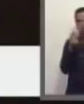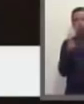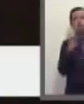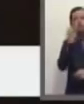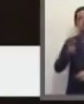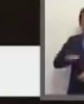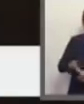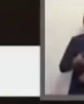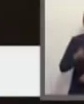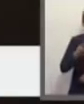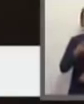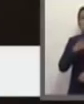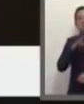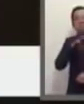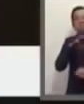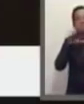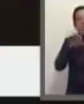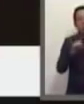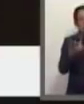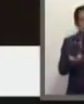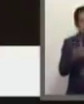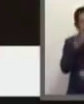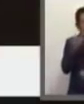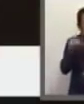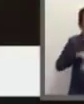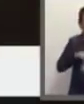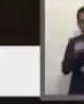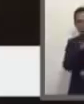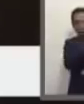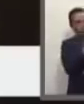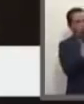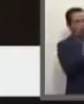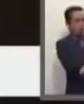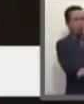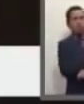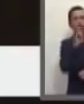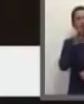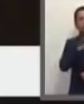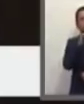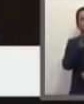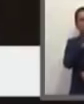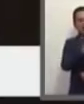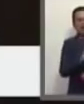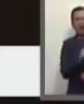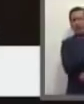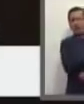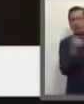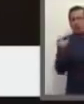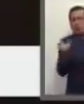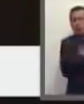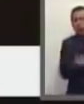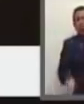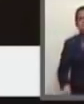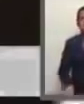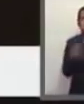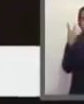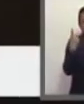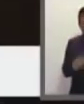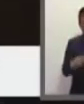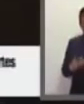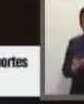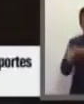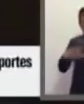al aeropuerto en el lago de Texcoco. O aeropuerto Antonio López de Santana, porque son unos vendepatrias y unos